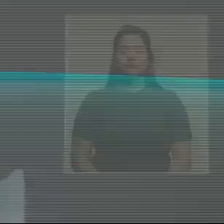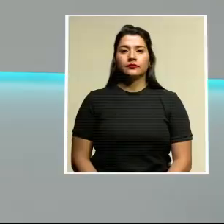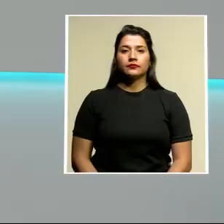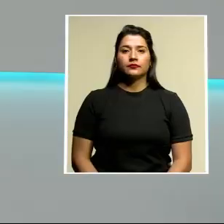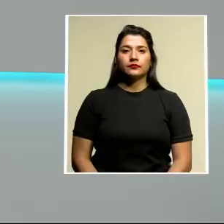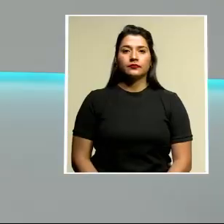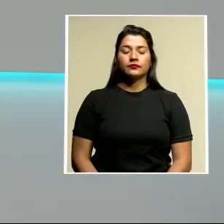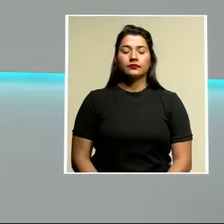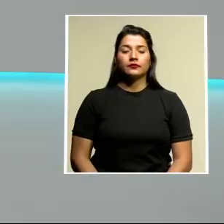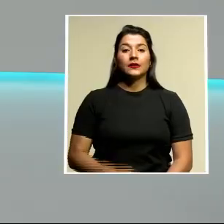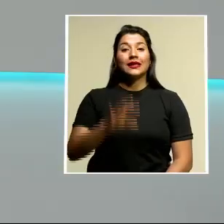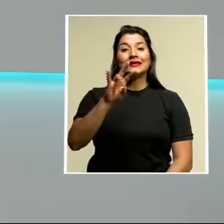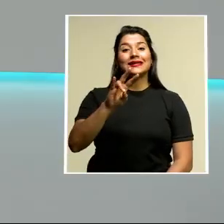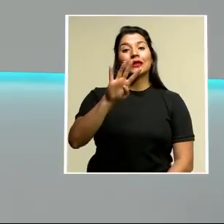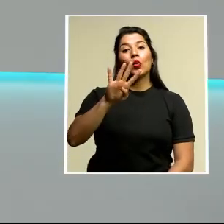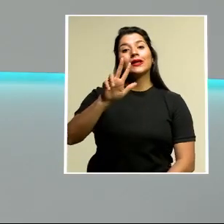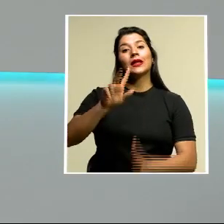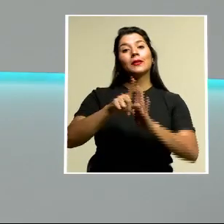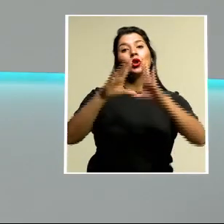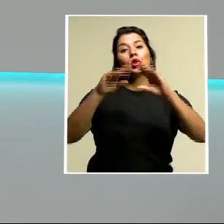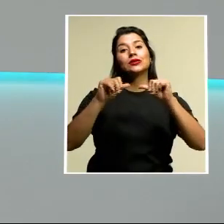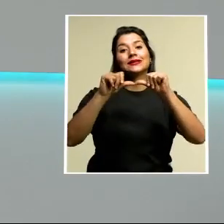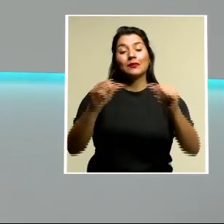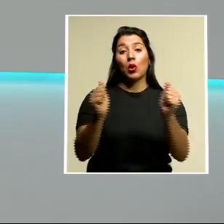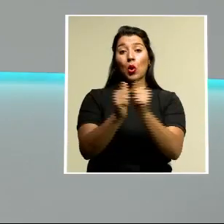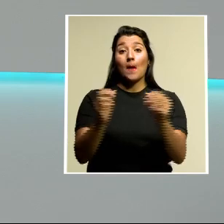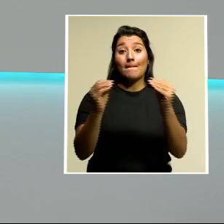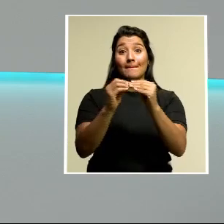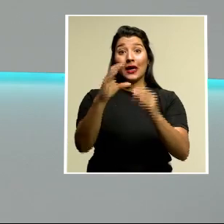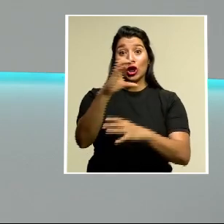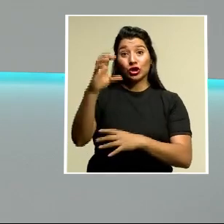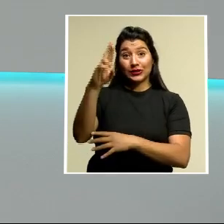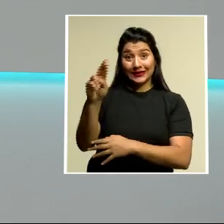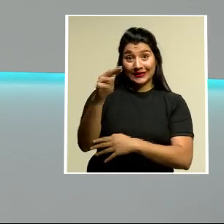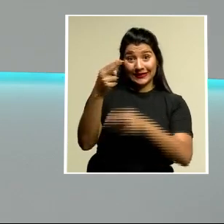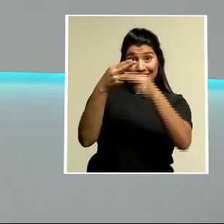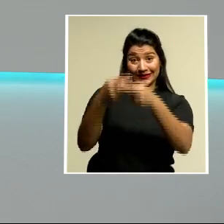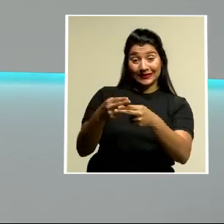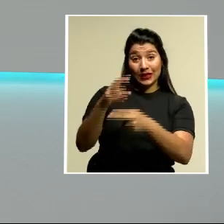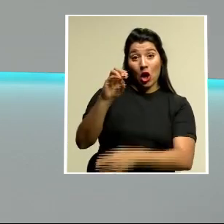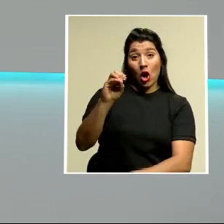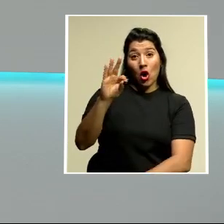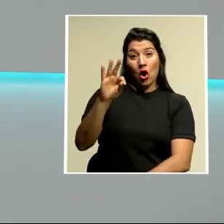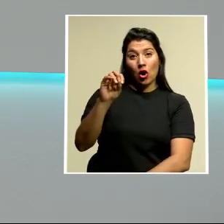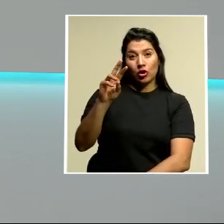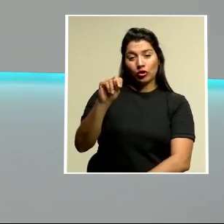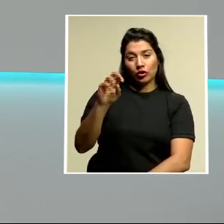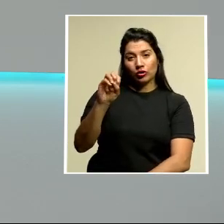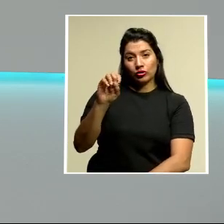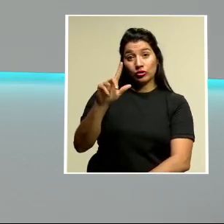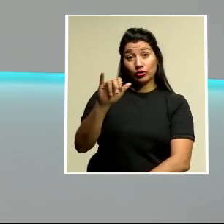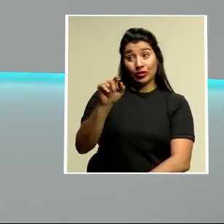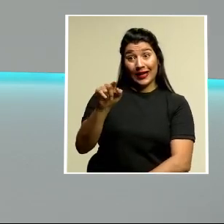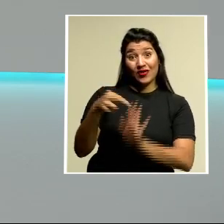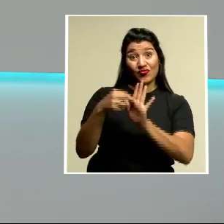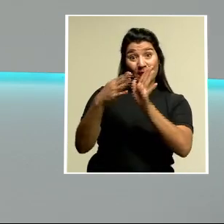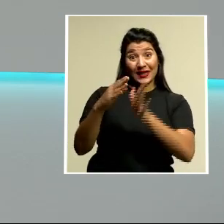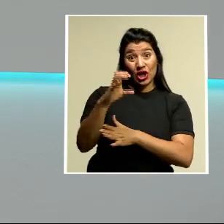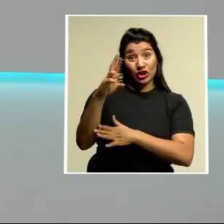en 13, Costa Rica Televisión. Una serie producida por la UNED y que nos lleva